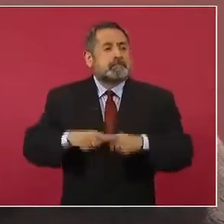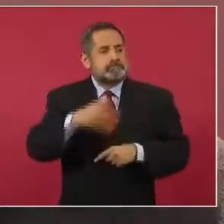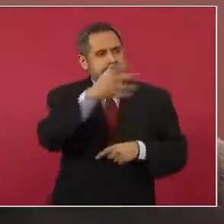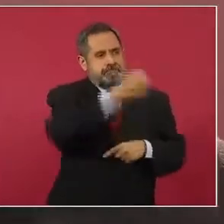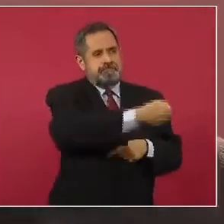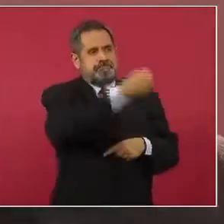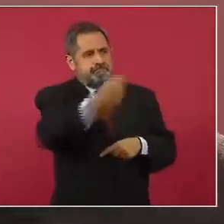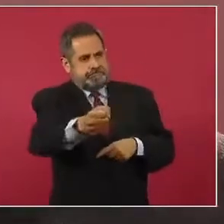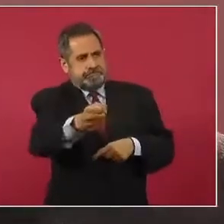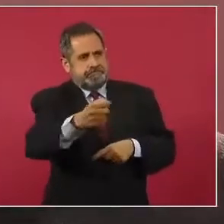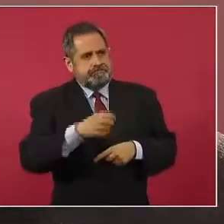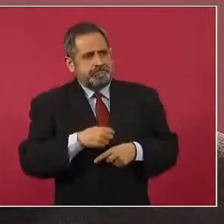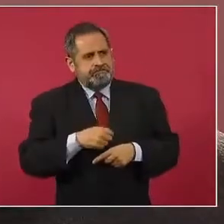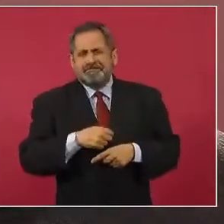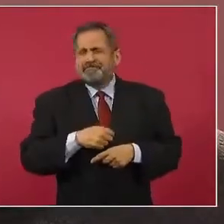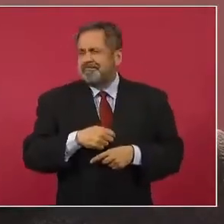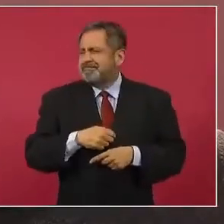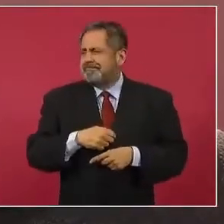el poder